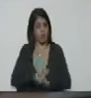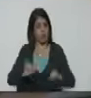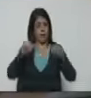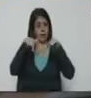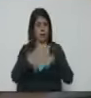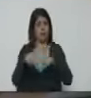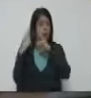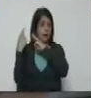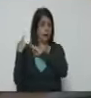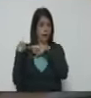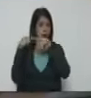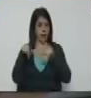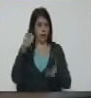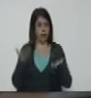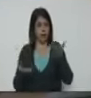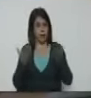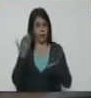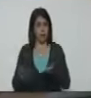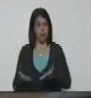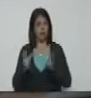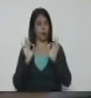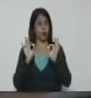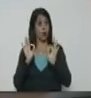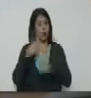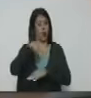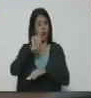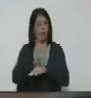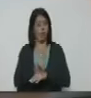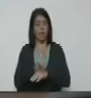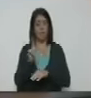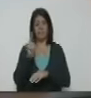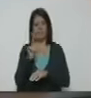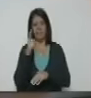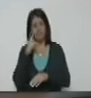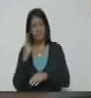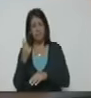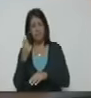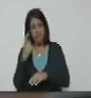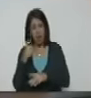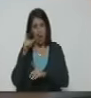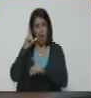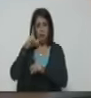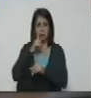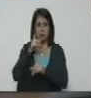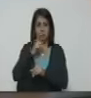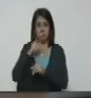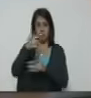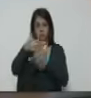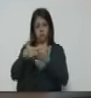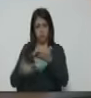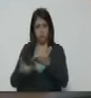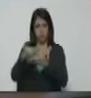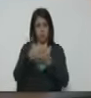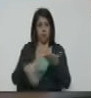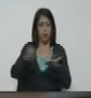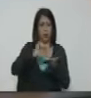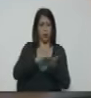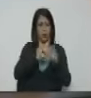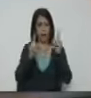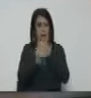independiente, responsable, equitativa y expedita, sin dilaciones indebidas y sin formalismos por